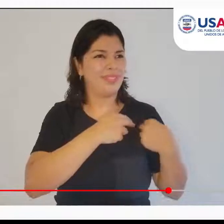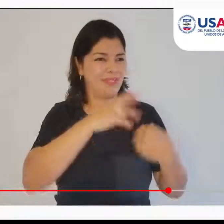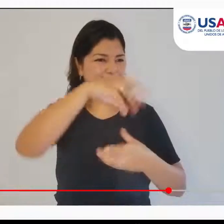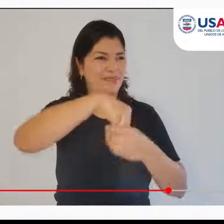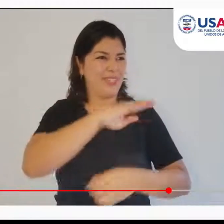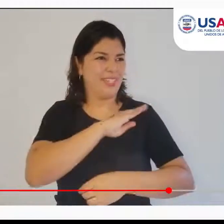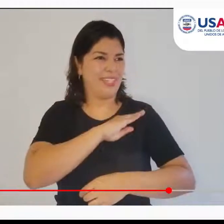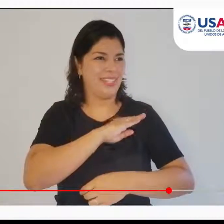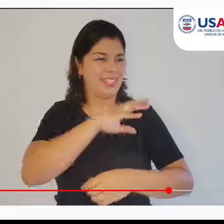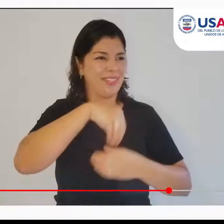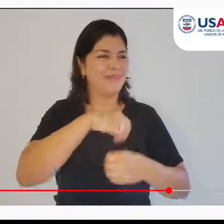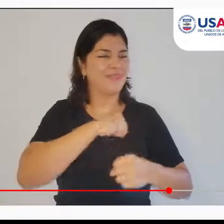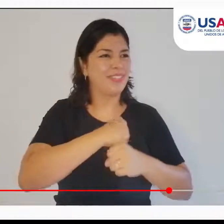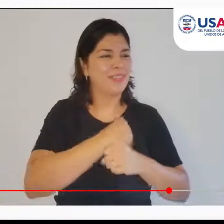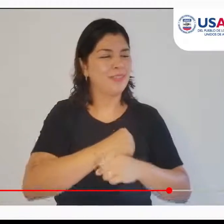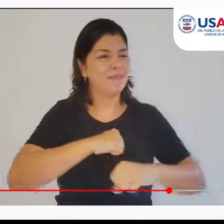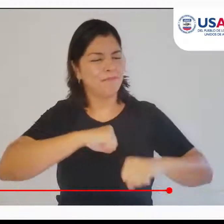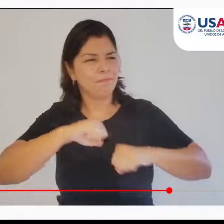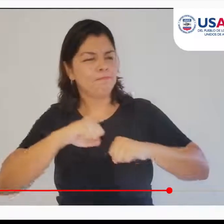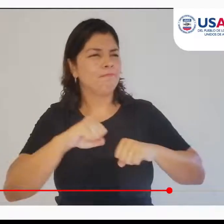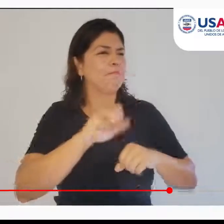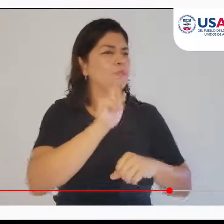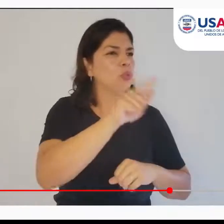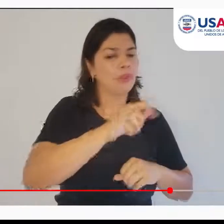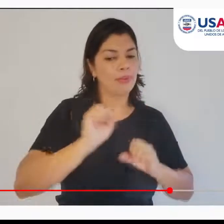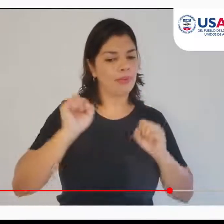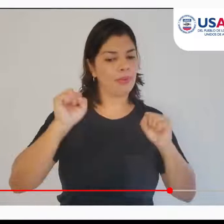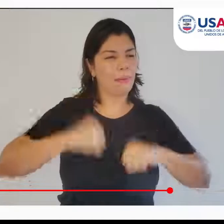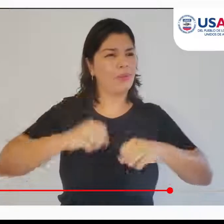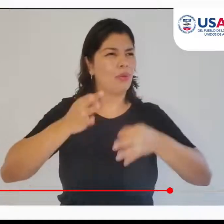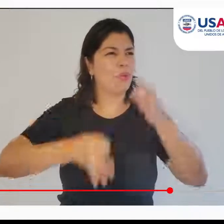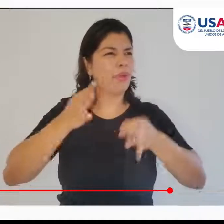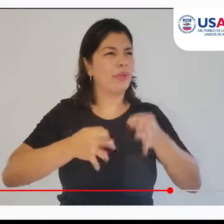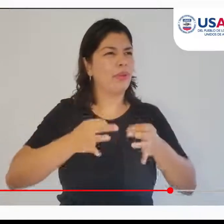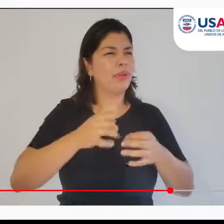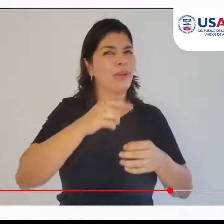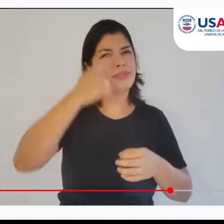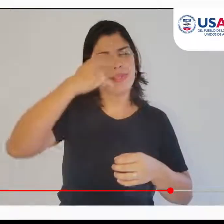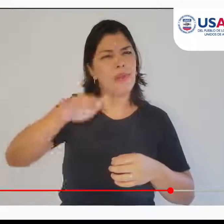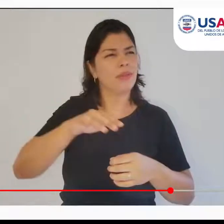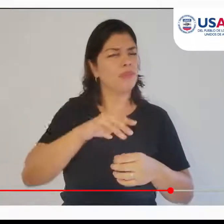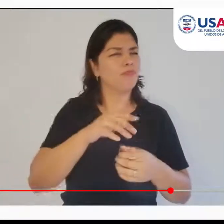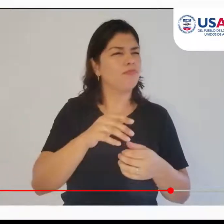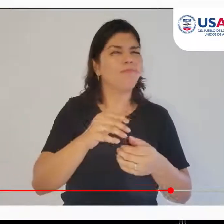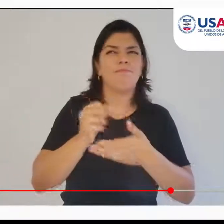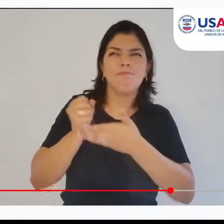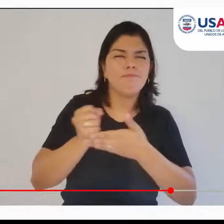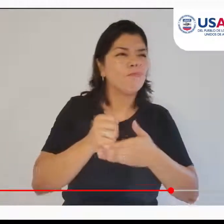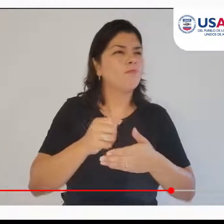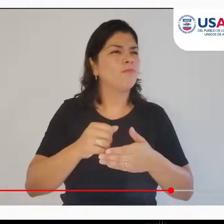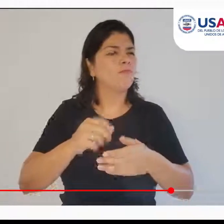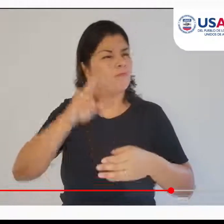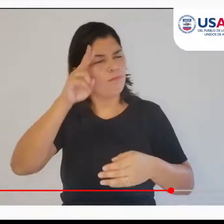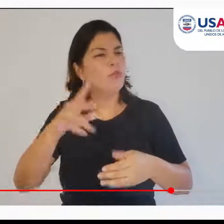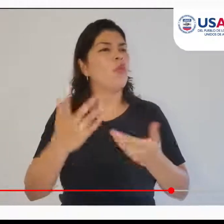la alcaldía, cuéntame de qué manera han intentado integrar la capacidad jurídica de las personas con discapacidad en Santa Marta. Bueno, Diego, mira,